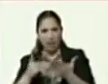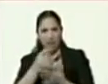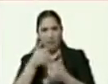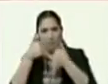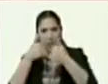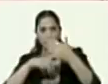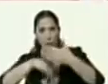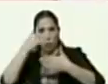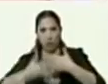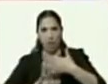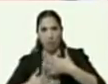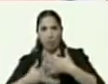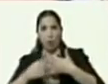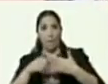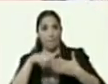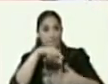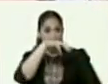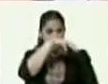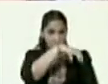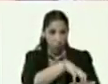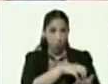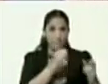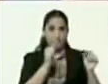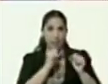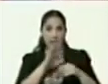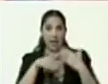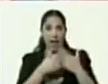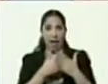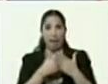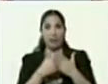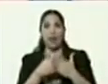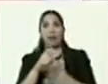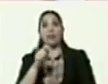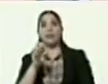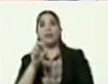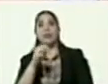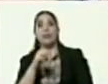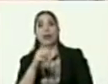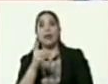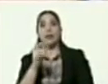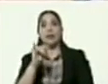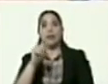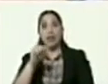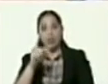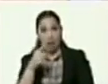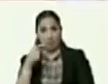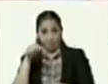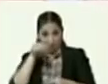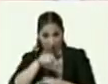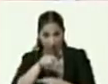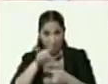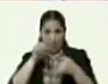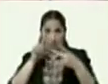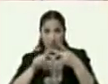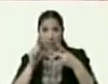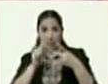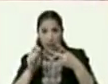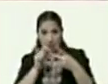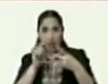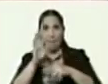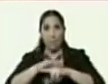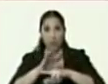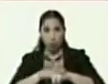de Mérida hacia la tendida en la tendida como en efecto ocurrió